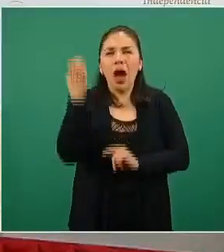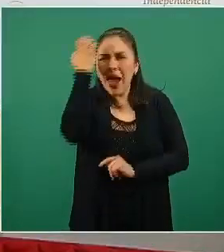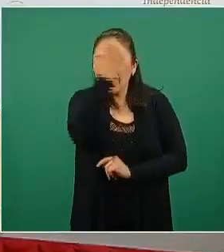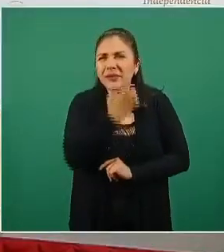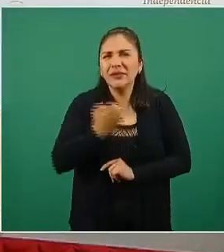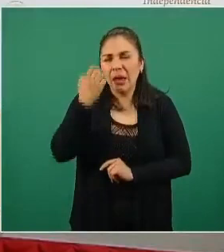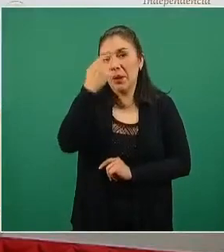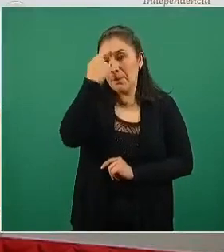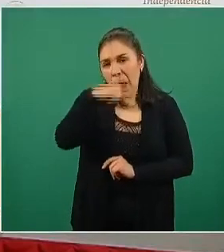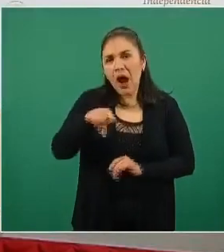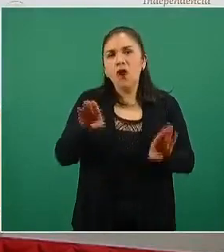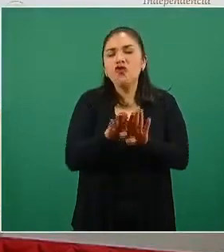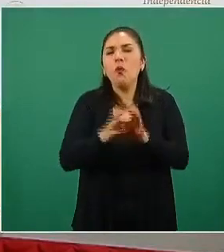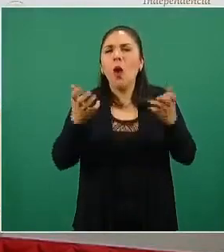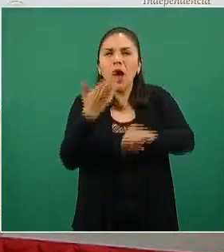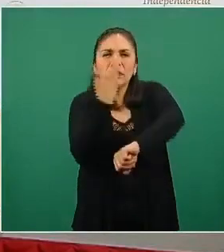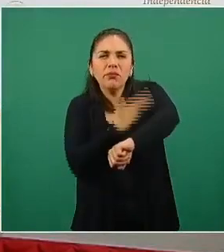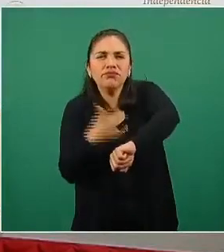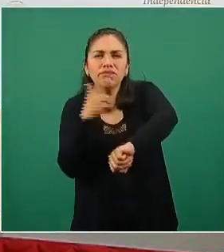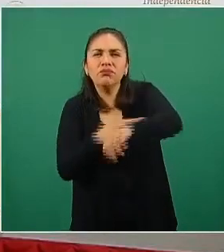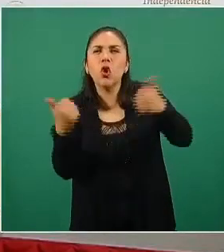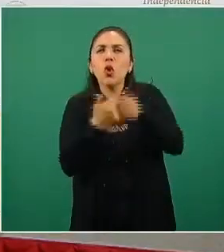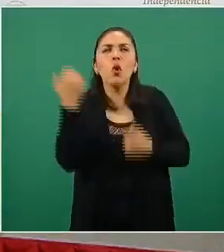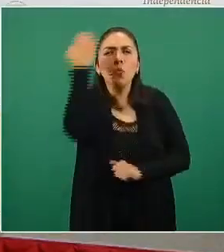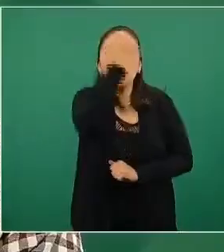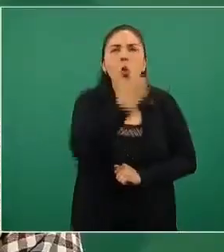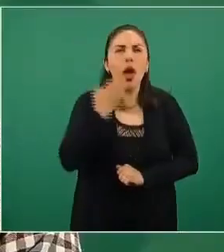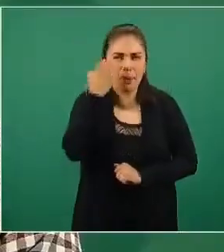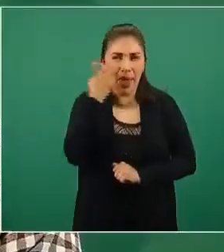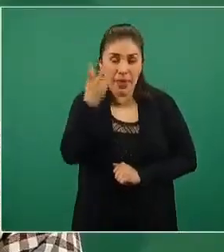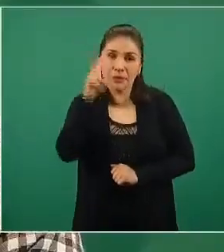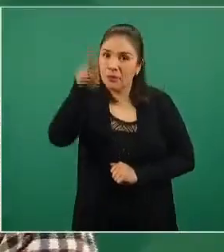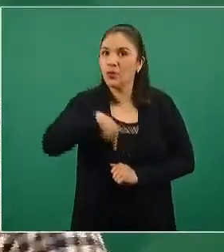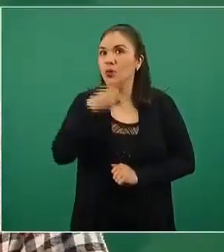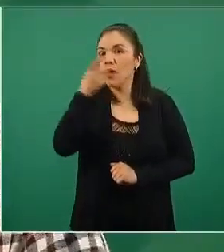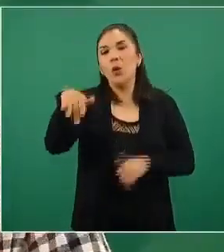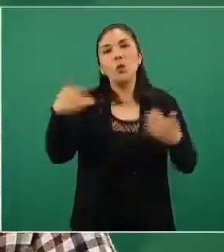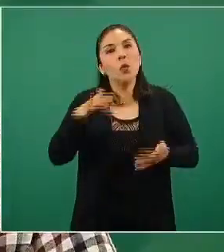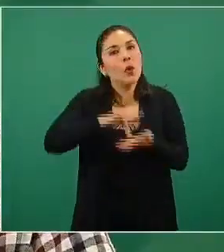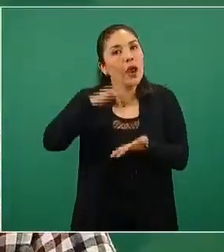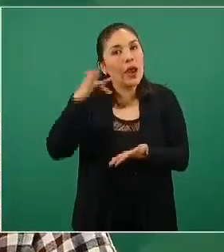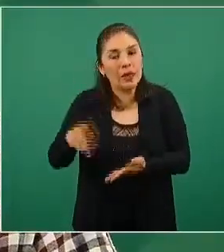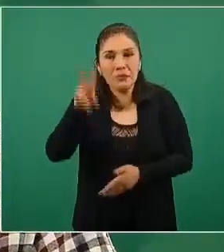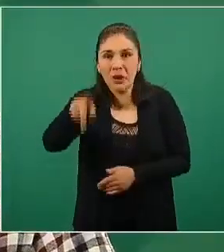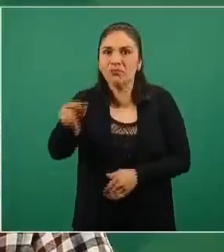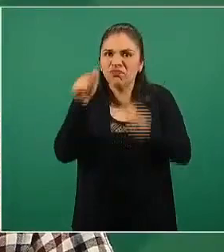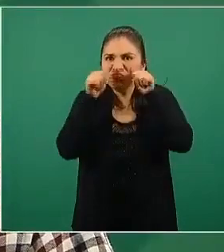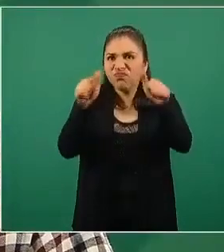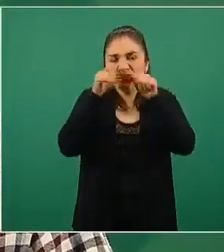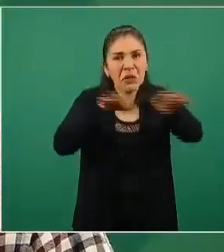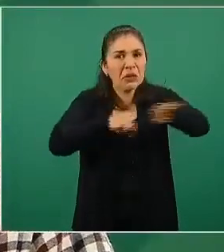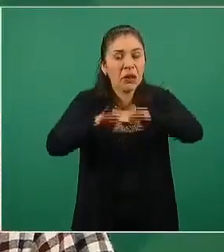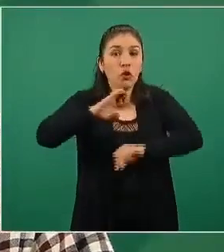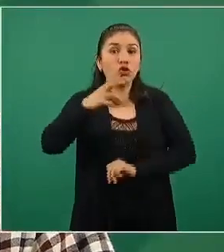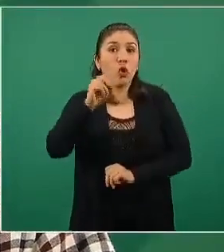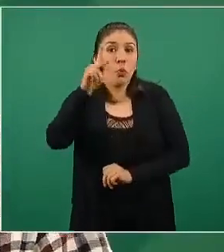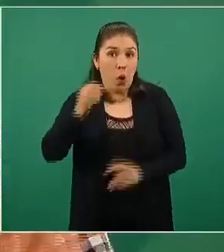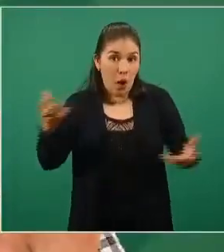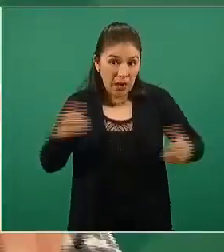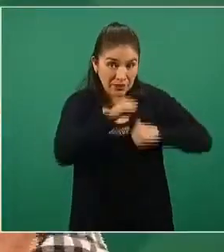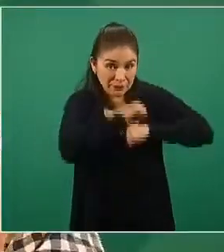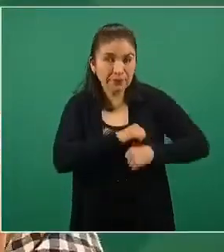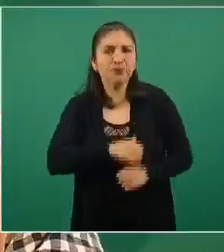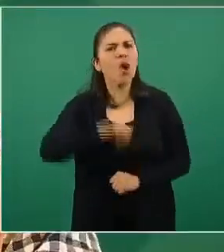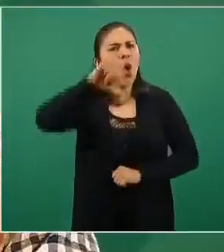evaluaciones del desempeño de las pruebas diagnósticas, lo cual agradecemos y apreciamos mucho el buen trabajo que hace Chopo. Y